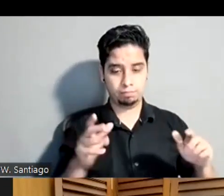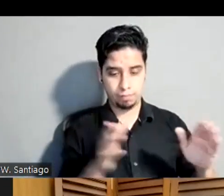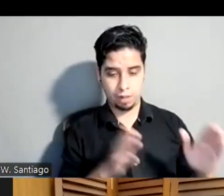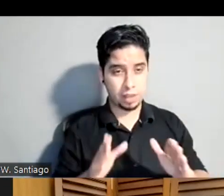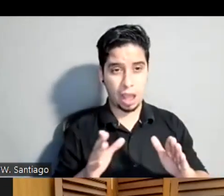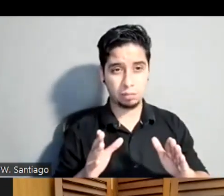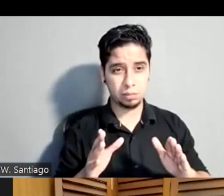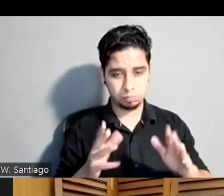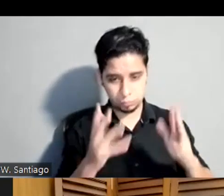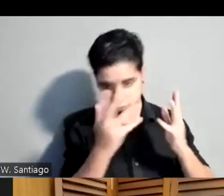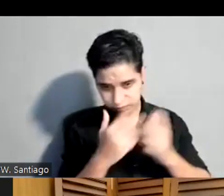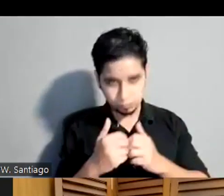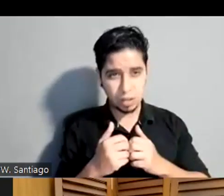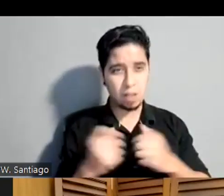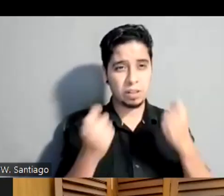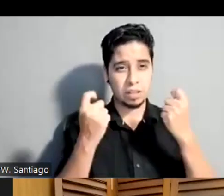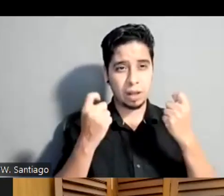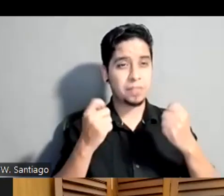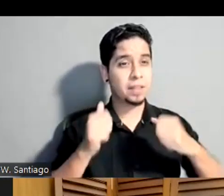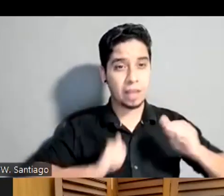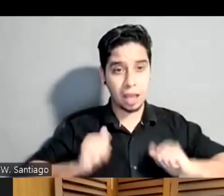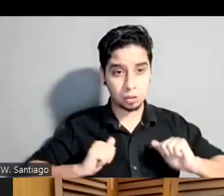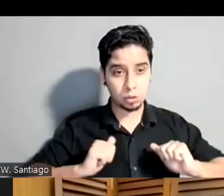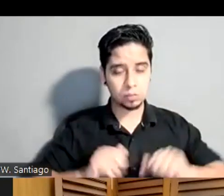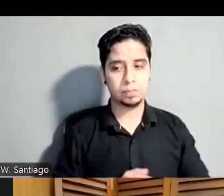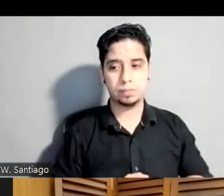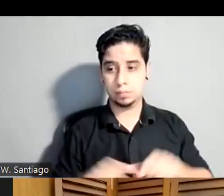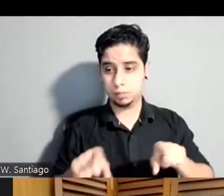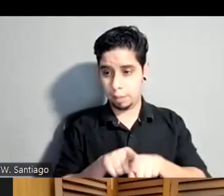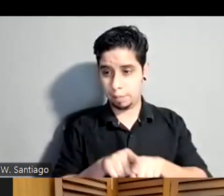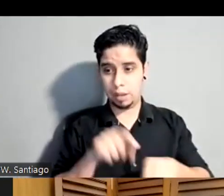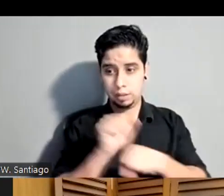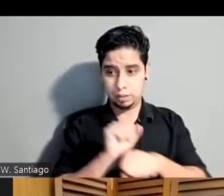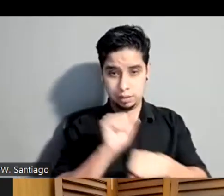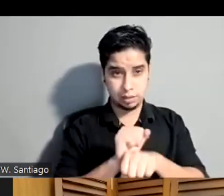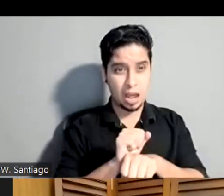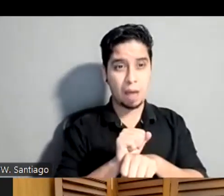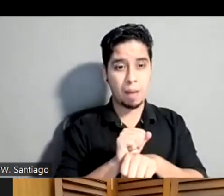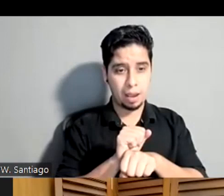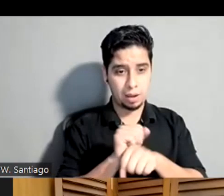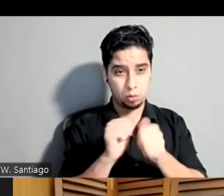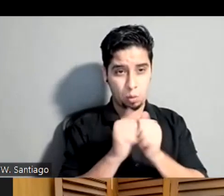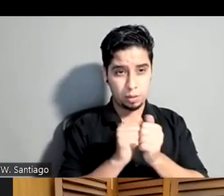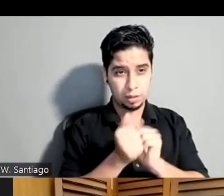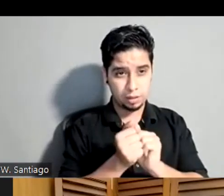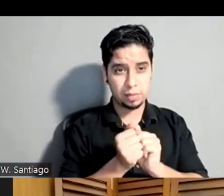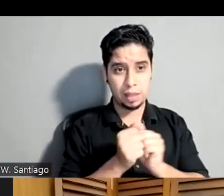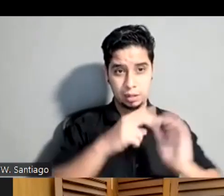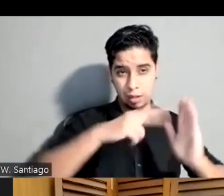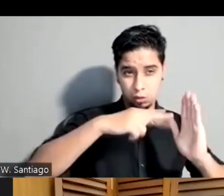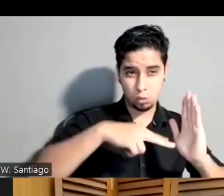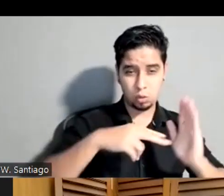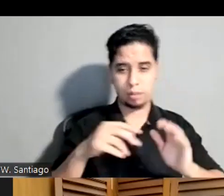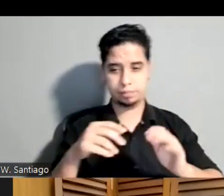uh-huh. también trabajé los certámenes de todas las de literatura, certamen de artes plásticas.